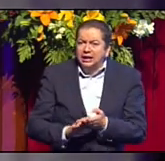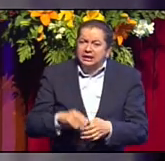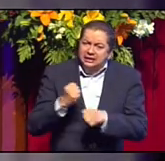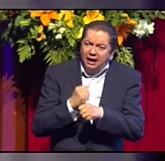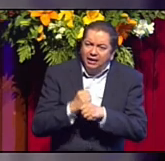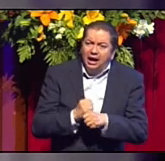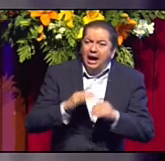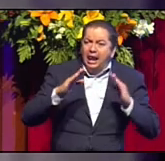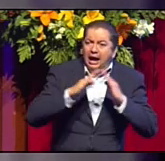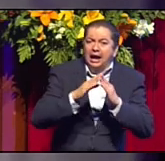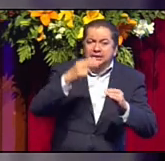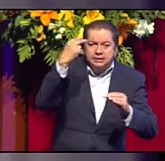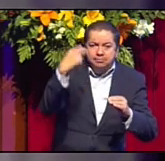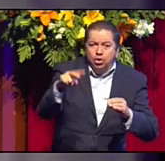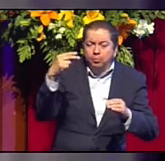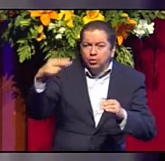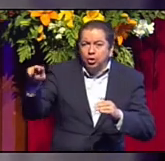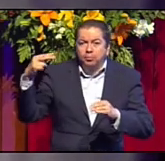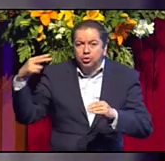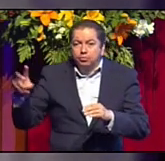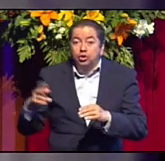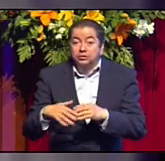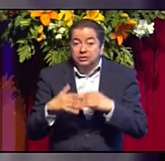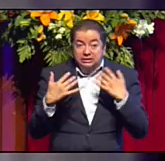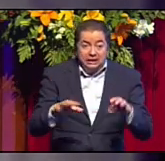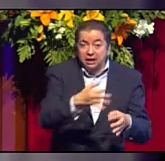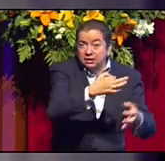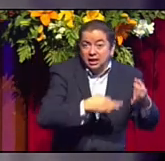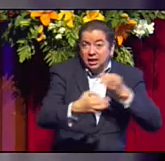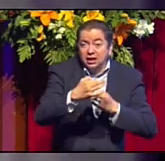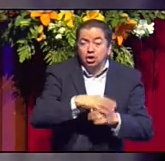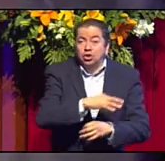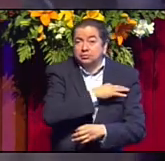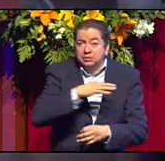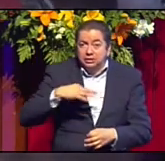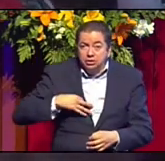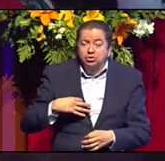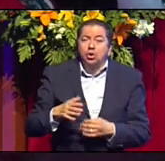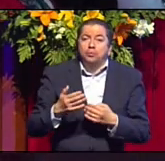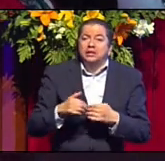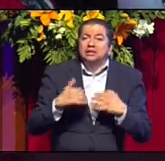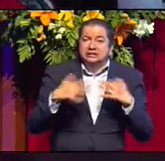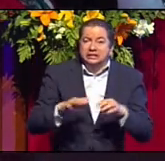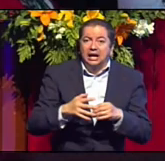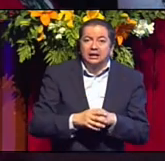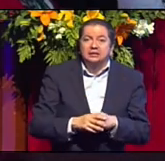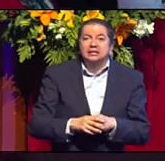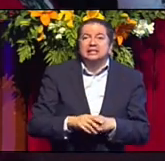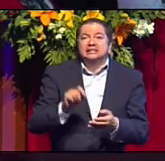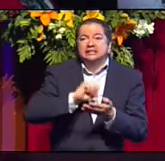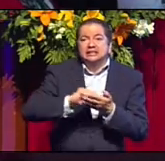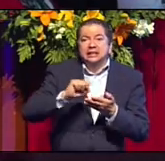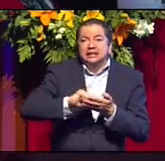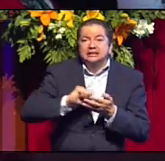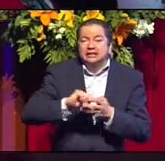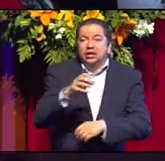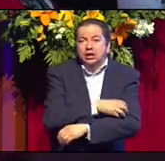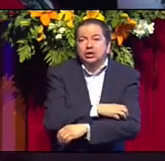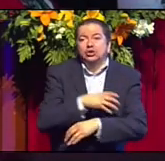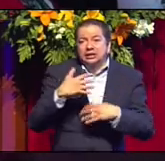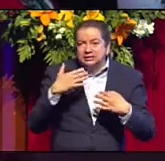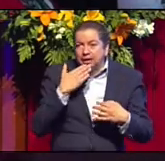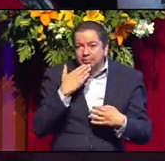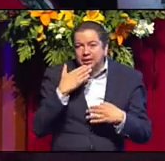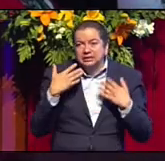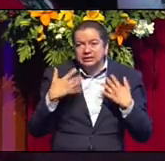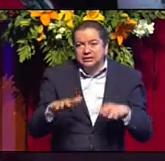propia. Y ya lo dije con nuestro Seremi, con nuestro ministro y con nuestras autoridades. Tenemos que sacar los proyectos que están pendientes este año. No